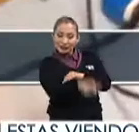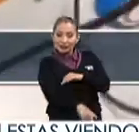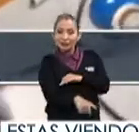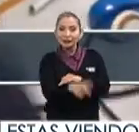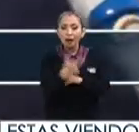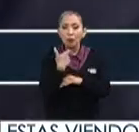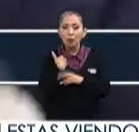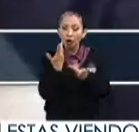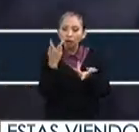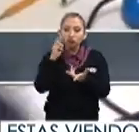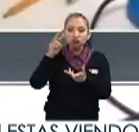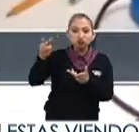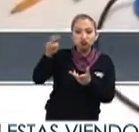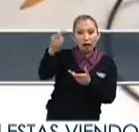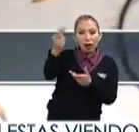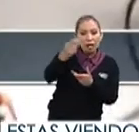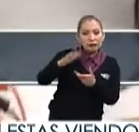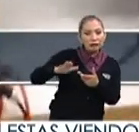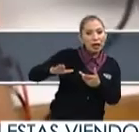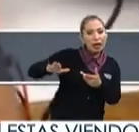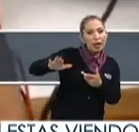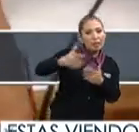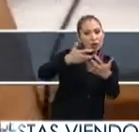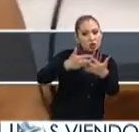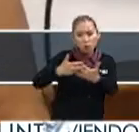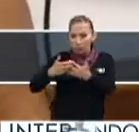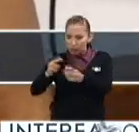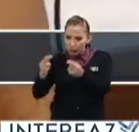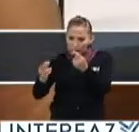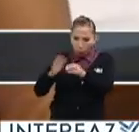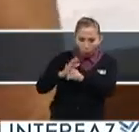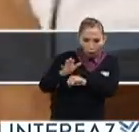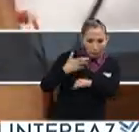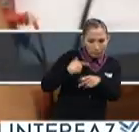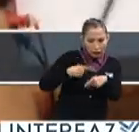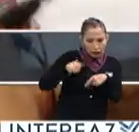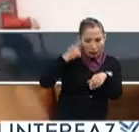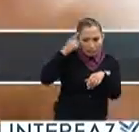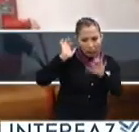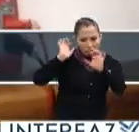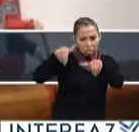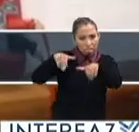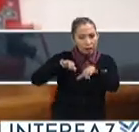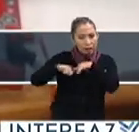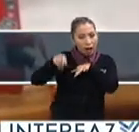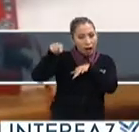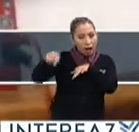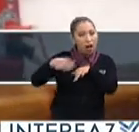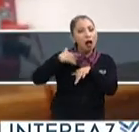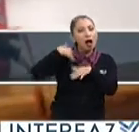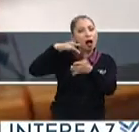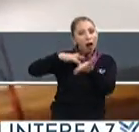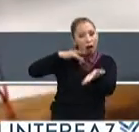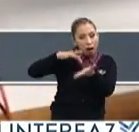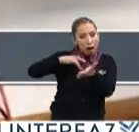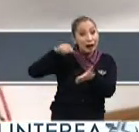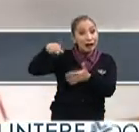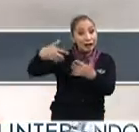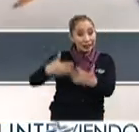estamos respondiendo a las necesidades de la industria, y las necesidades de la industria tienen mucho que ver